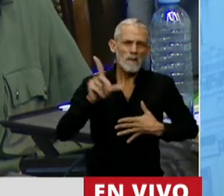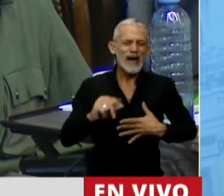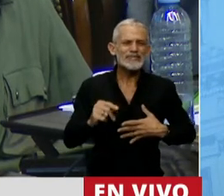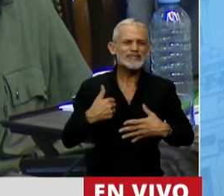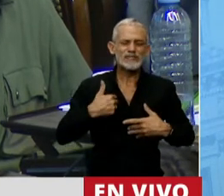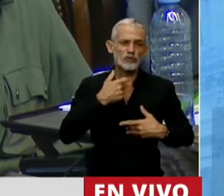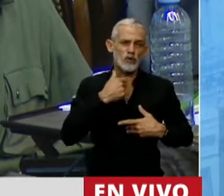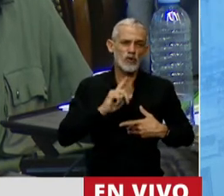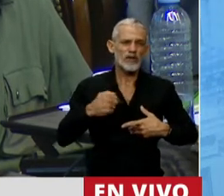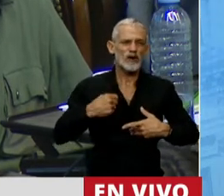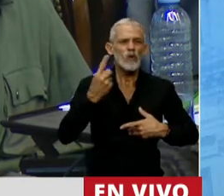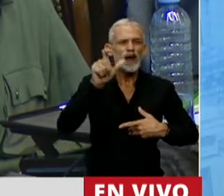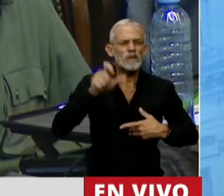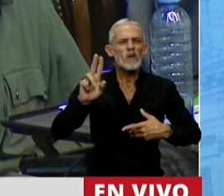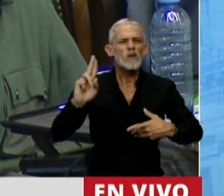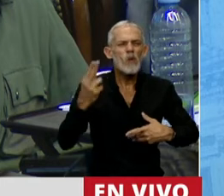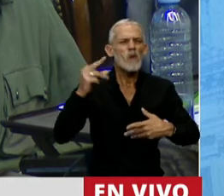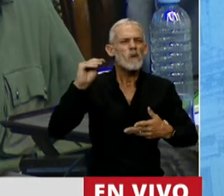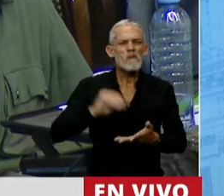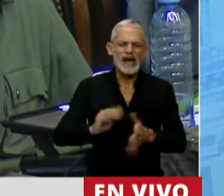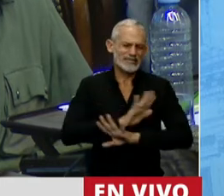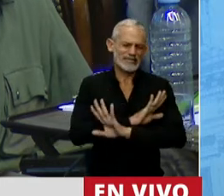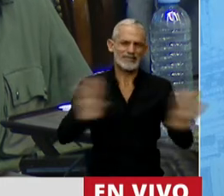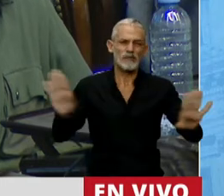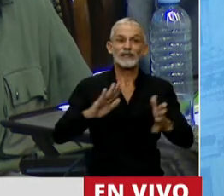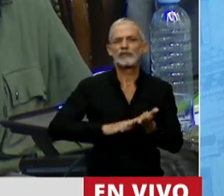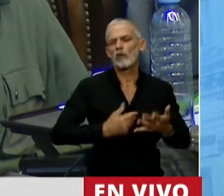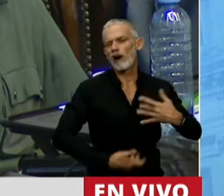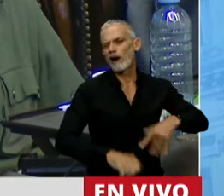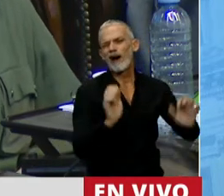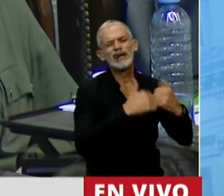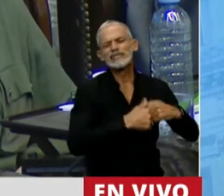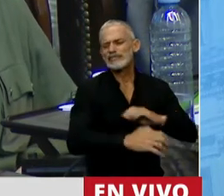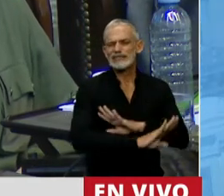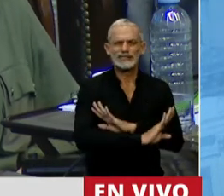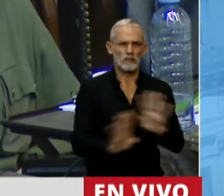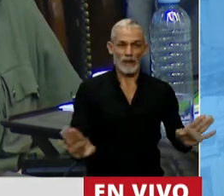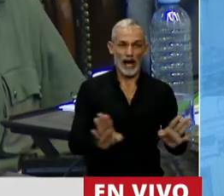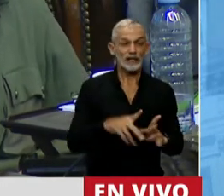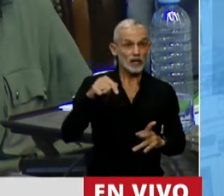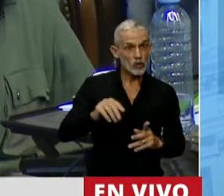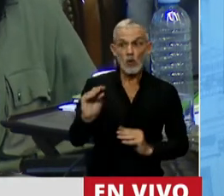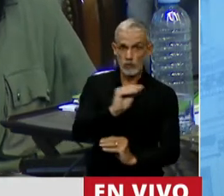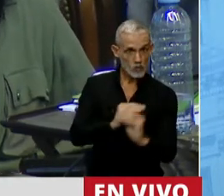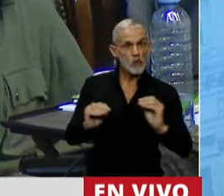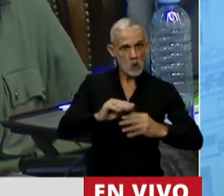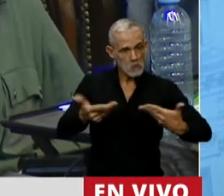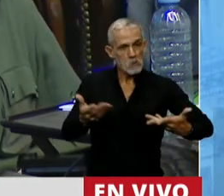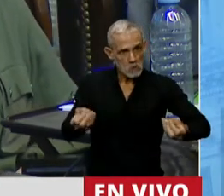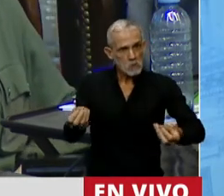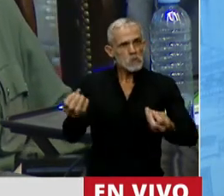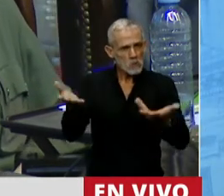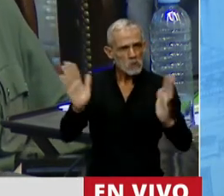sola víctima más de estas prácticas clandestinas. Todo esto es más constructivo y edificante